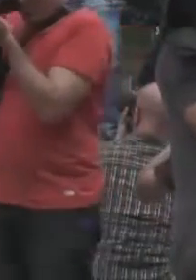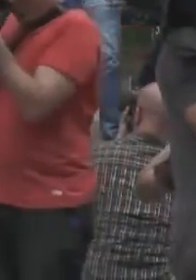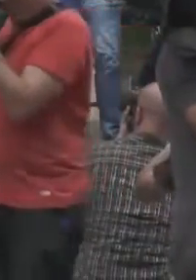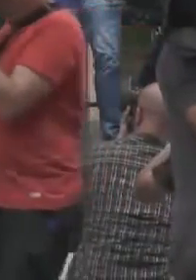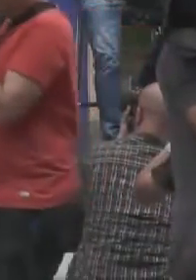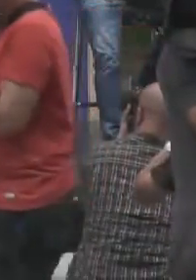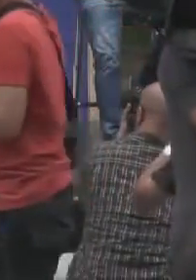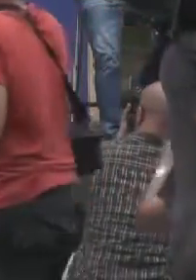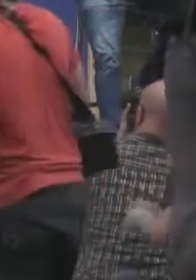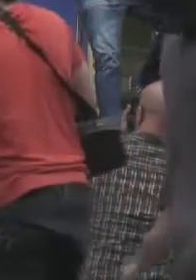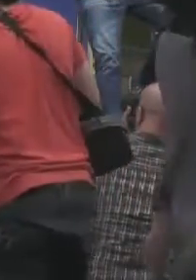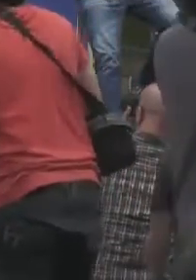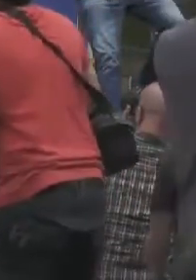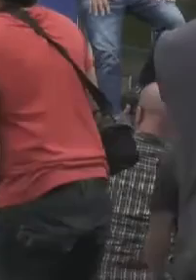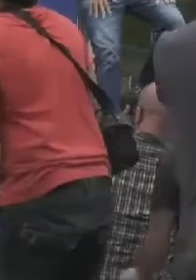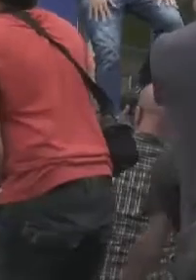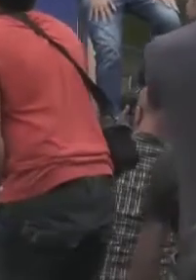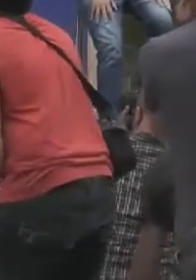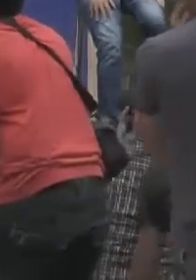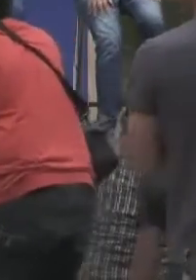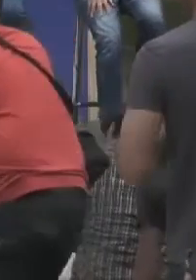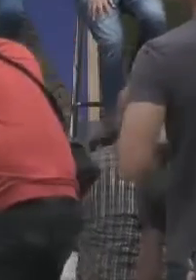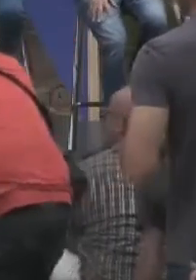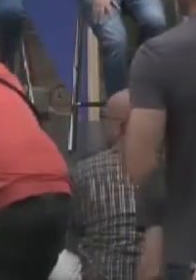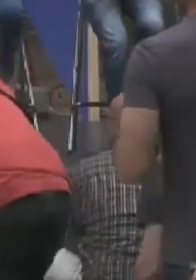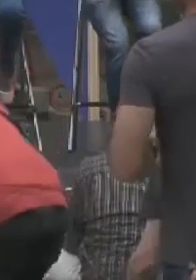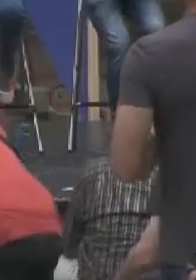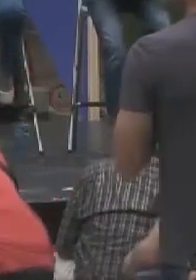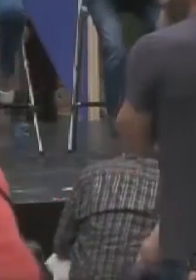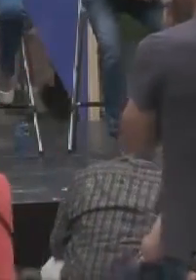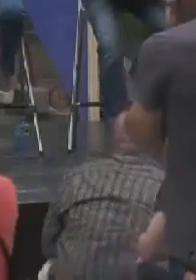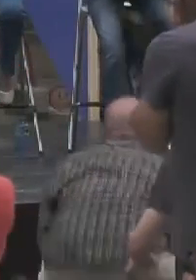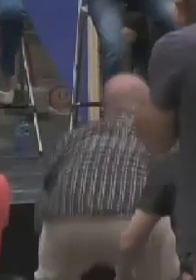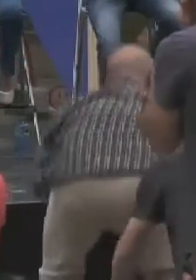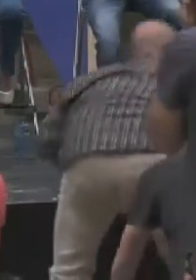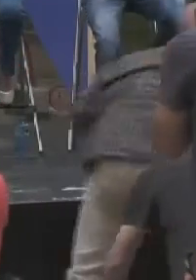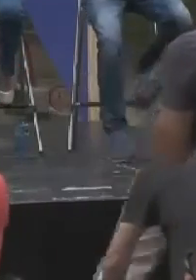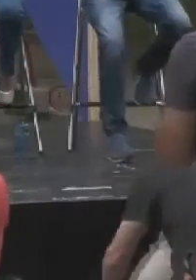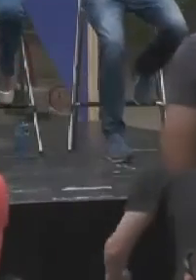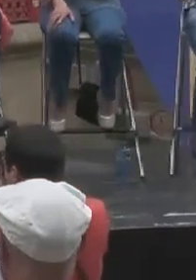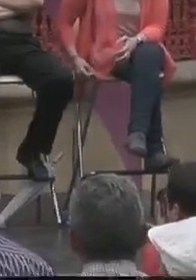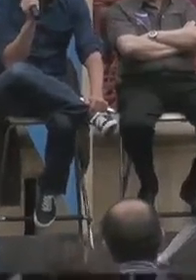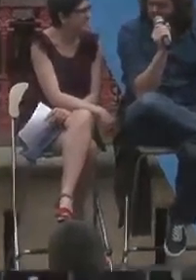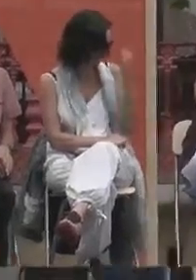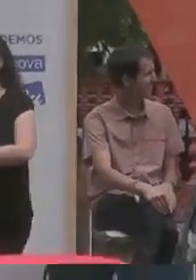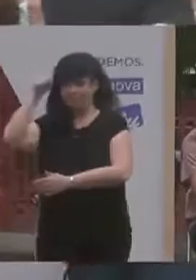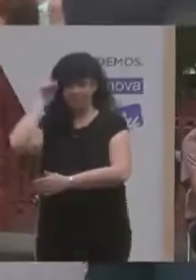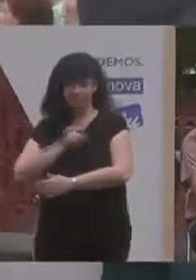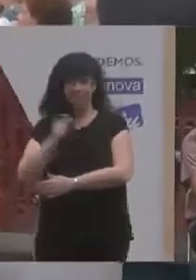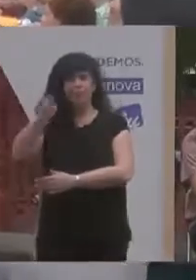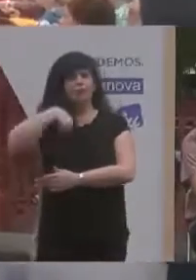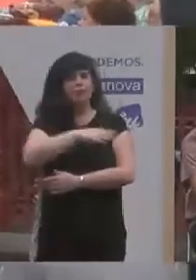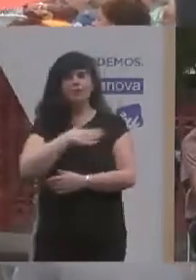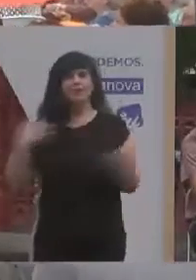quédame presentar a Sofía, que é a número 2 por Ourense. Nós queríamos en Madrid un goberno progresista,